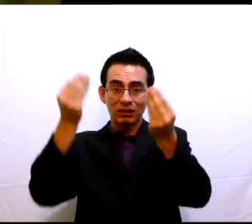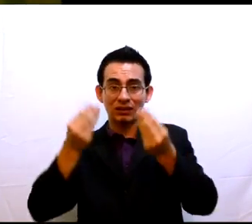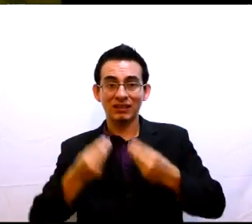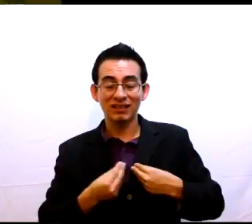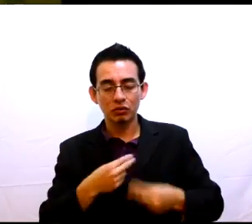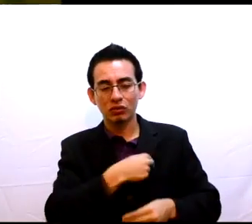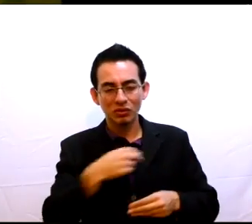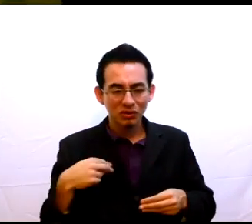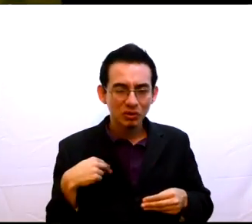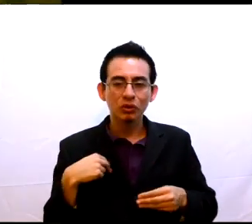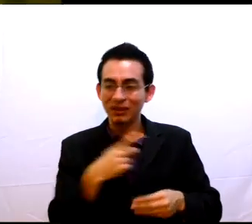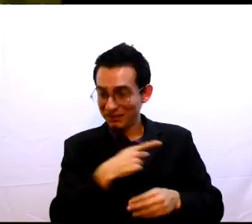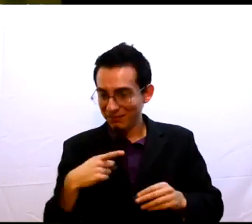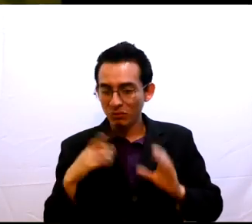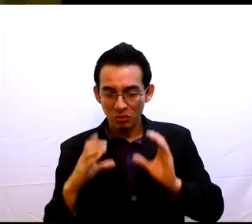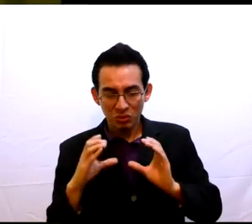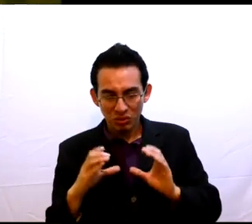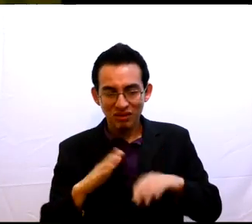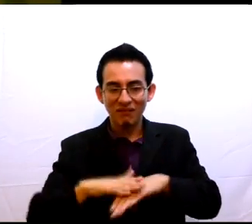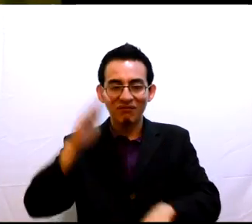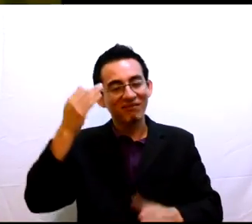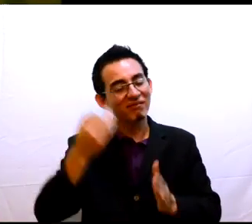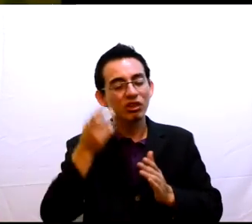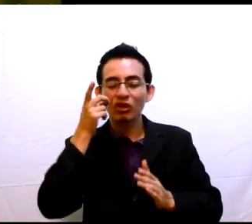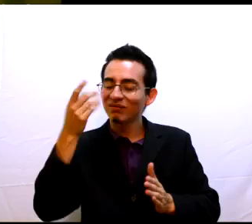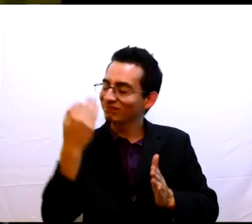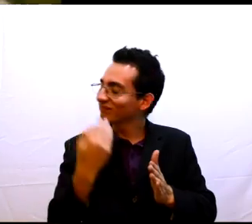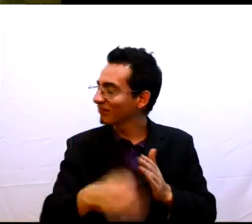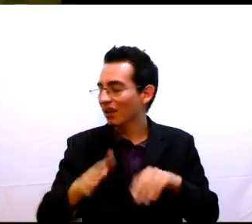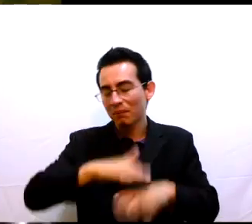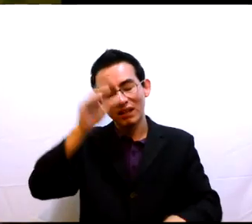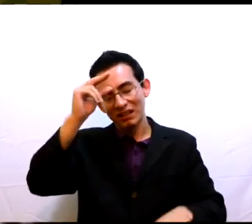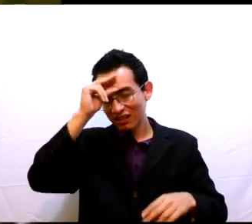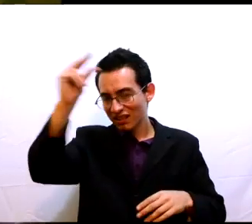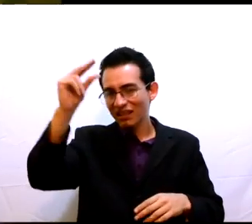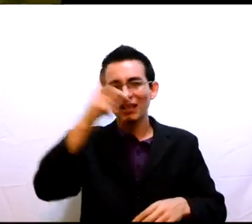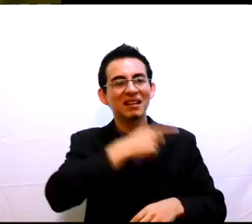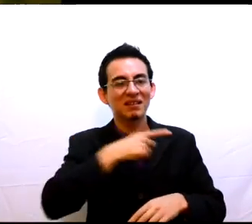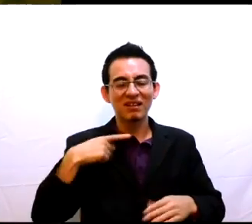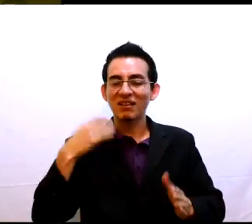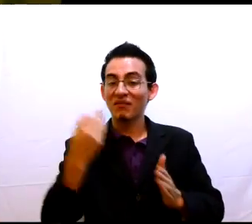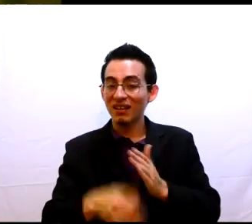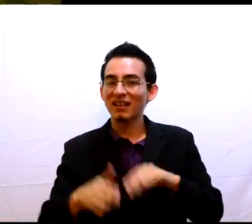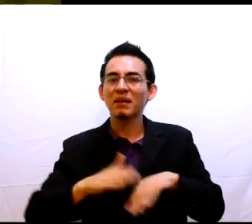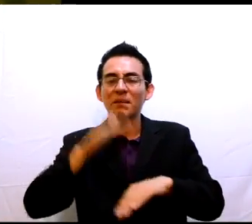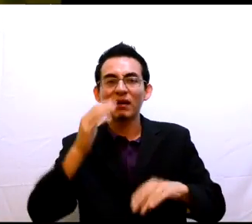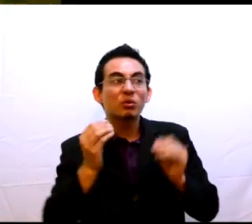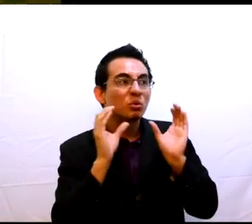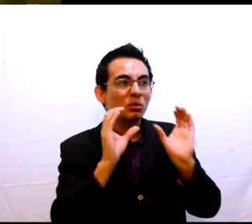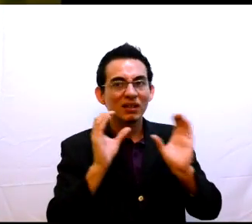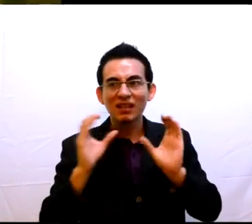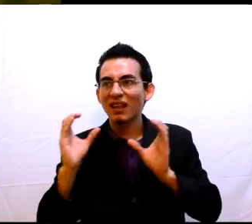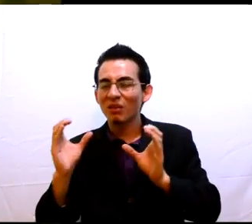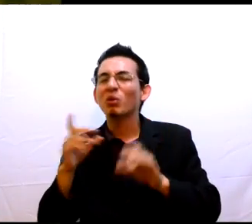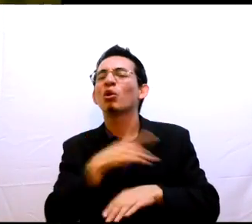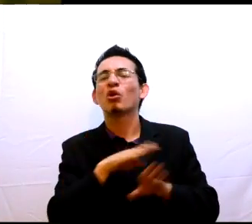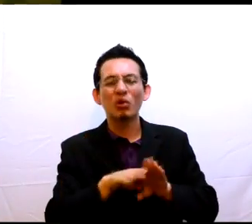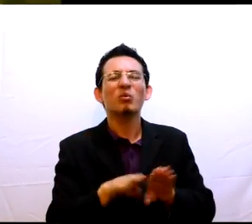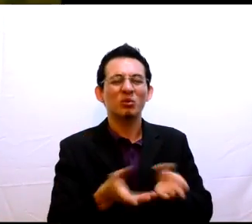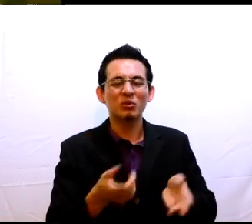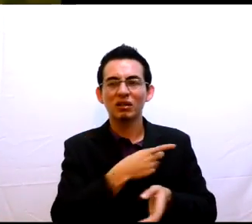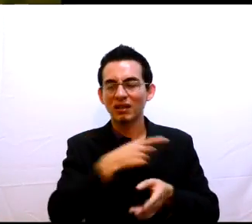da y nos falta inteligencia nos falta prudencia nos falta sensatez para